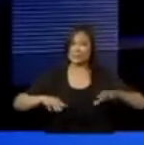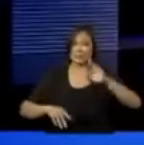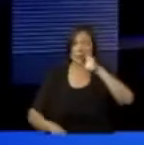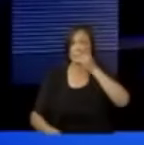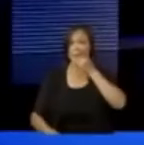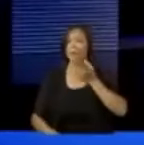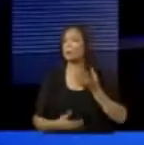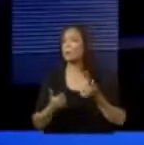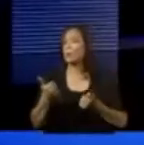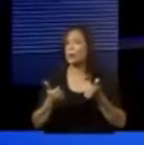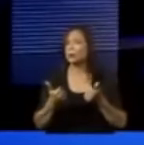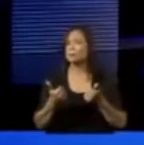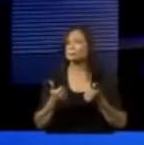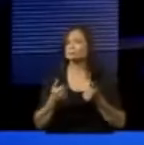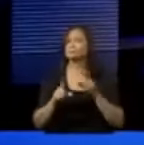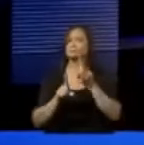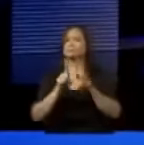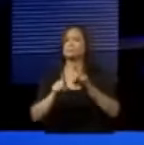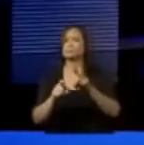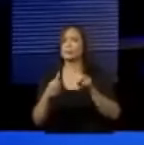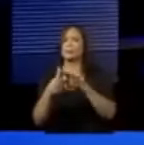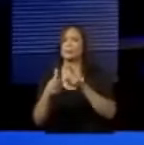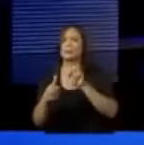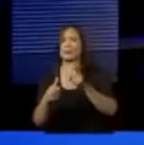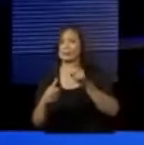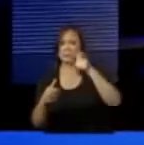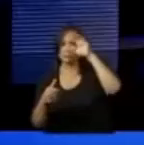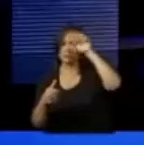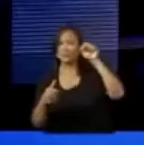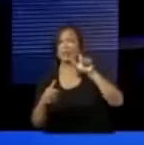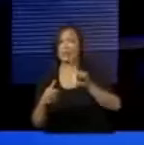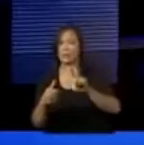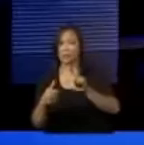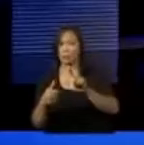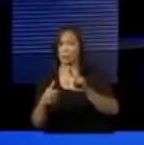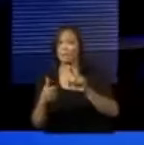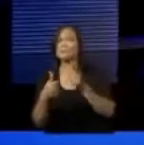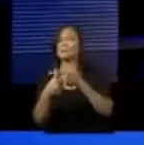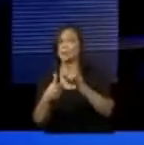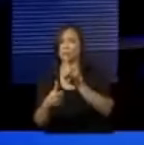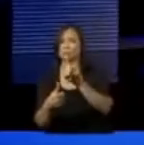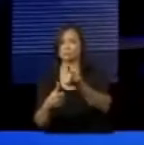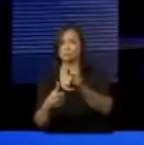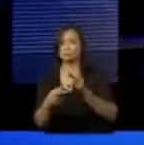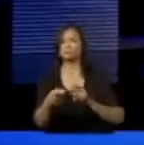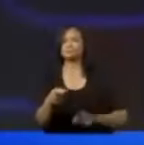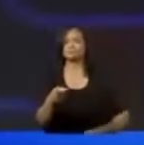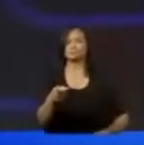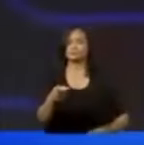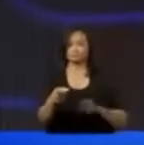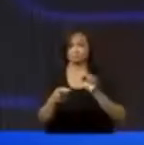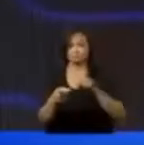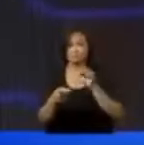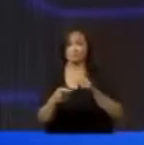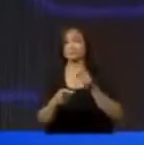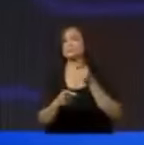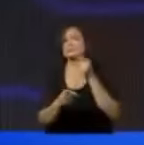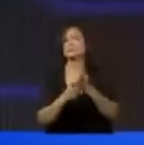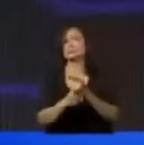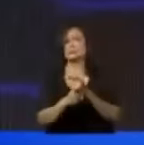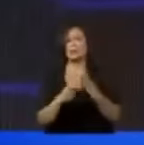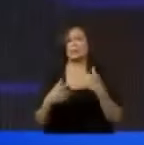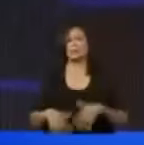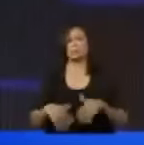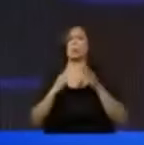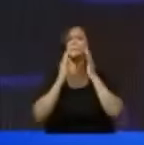el país? Esta pregunta con el expresidente Fernández, candidato de la Fuerza del Pueblo. Sí, en efecto, esto es motivo de